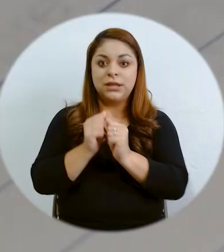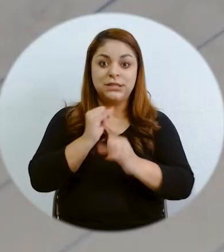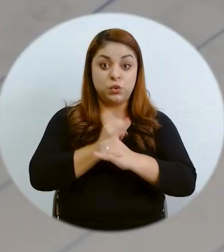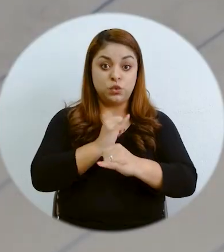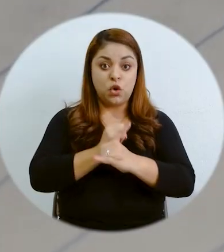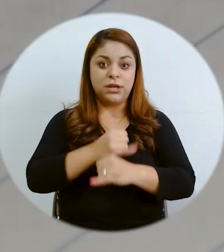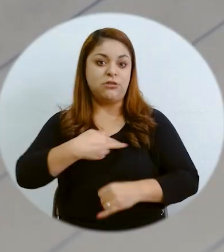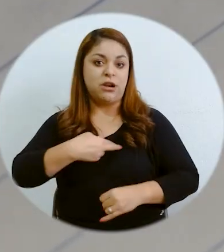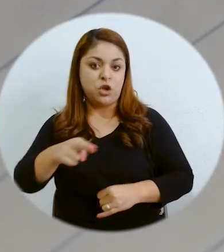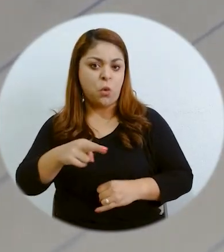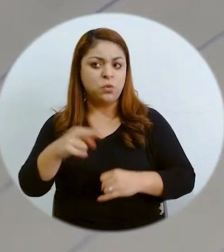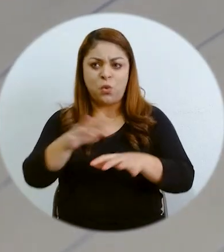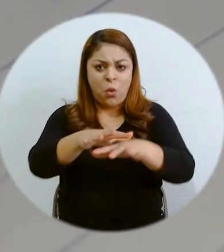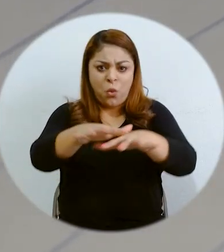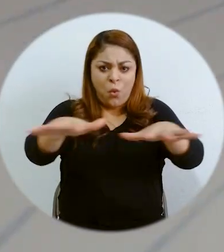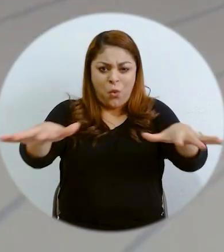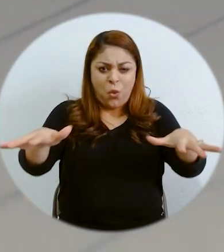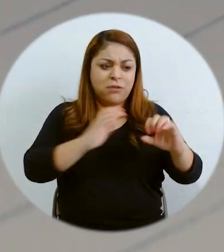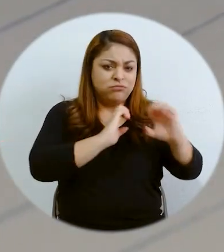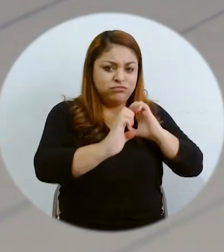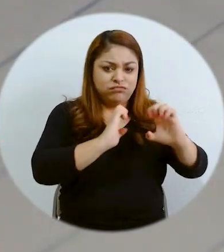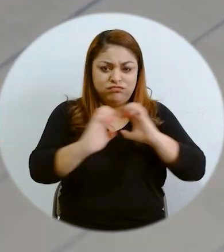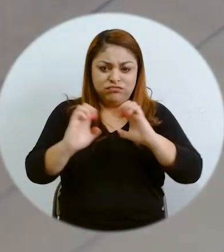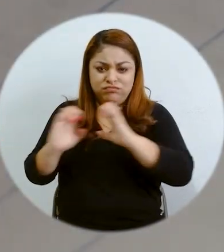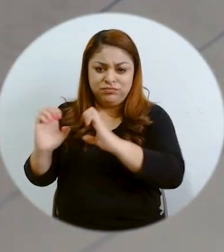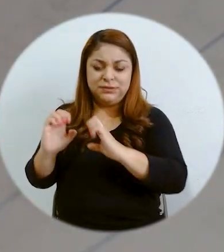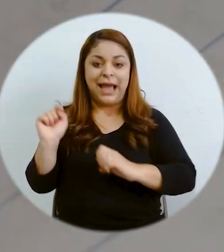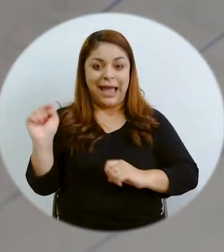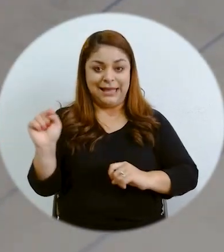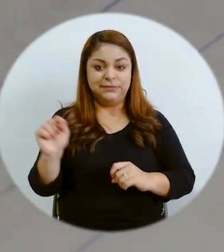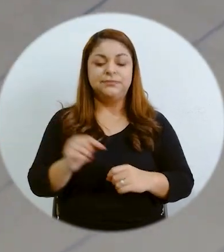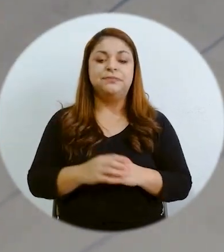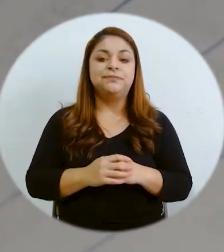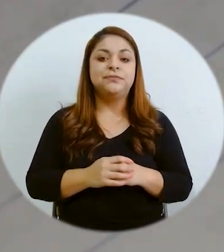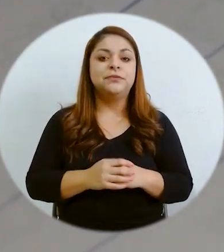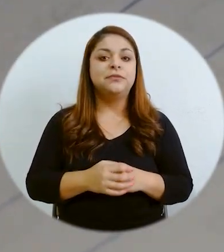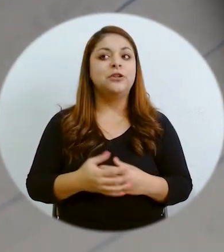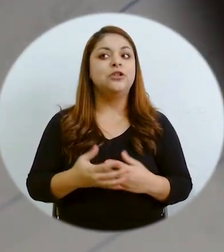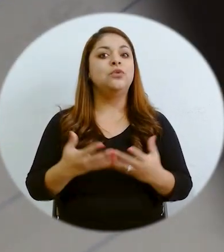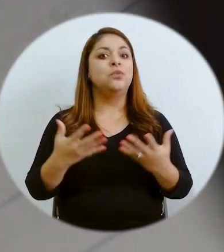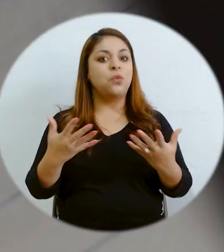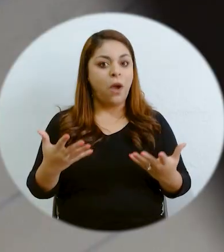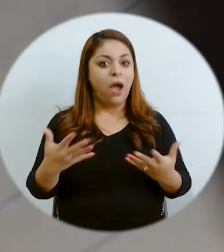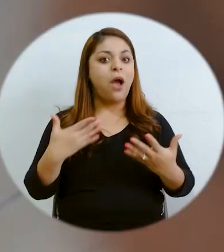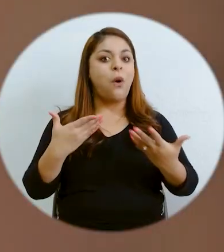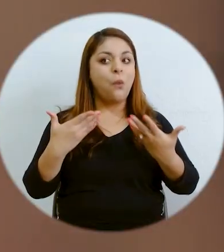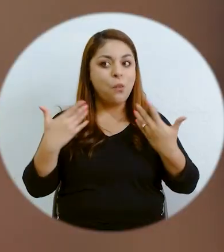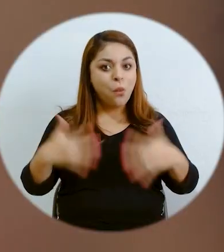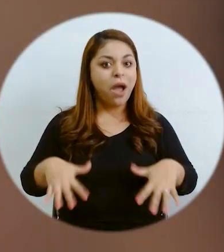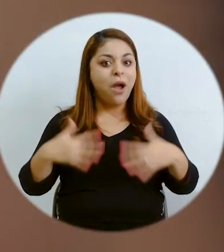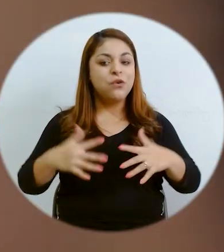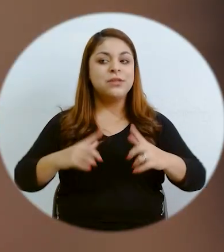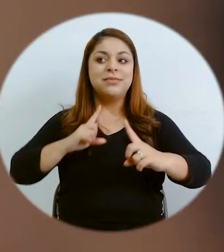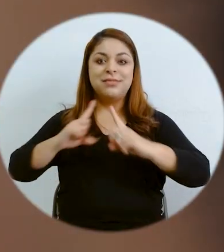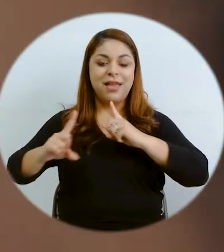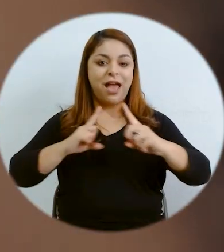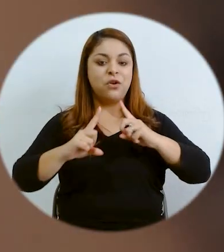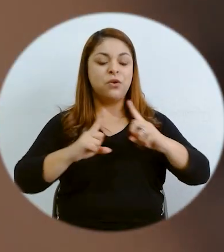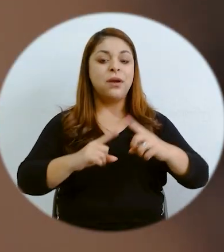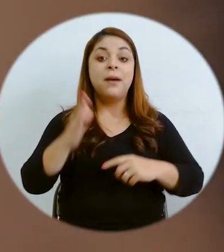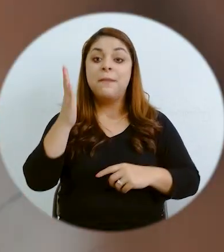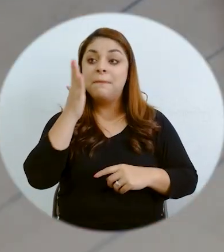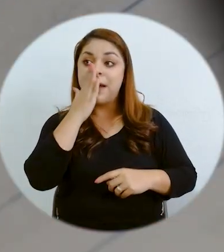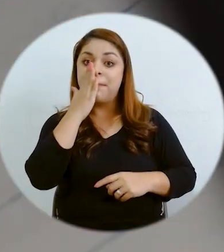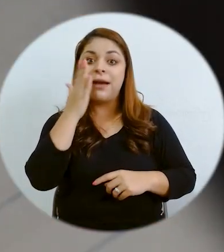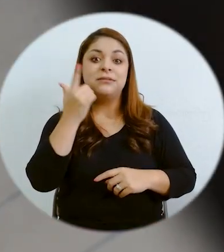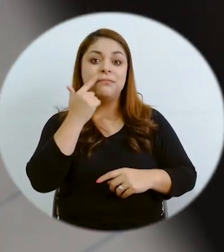inclusive con instituciones religiosas, todas las que estaban donde están las instituciones. Y fueron unos diálogos donde dice, las